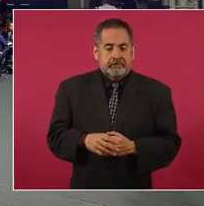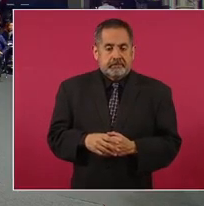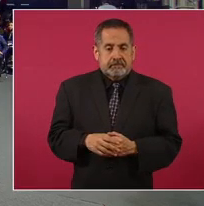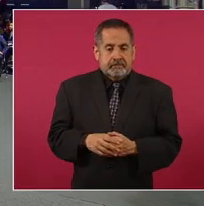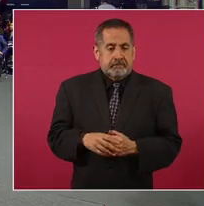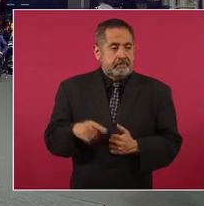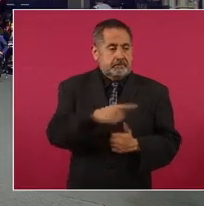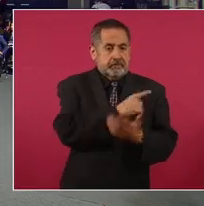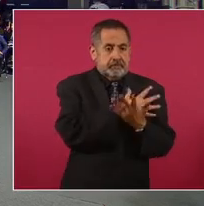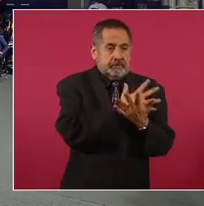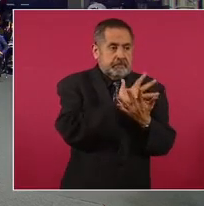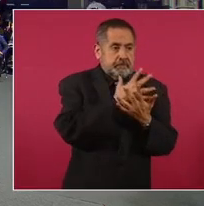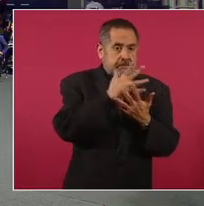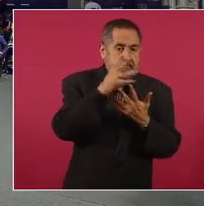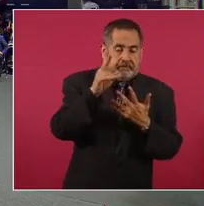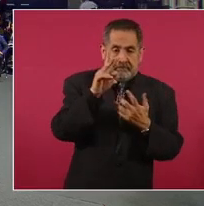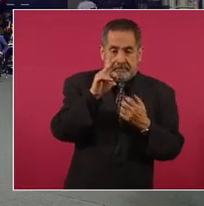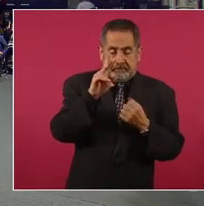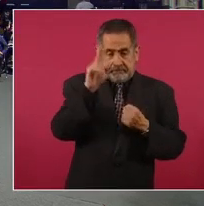exacerbaron las cosas,